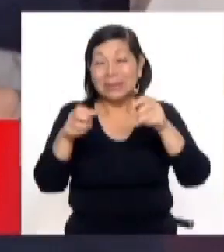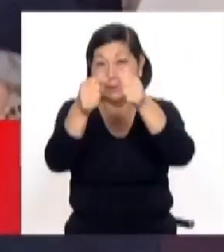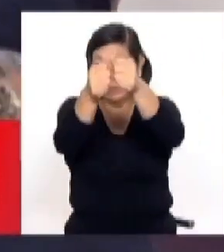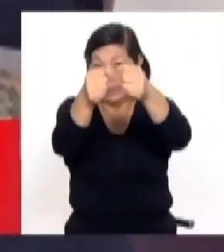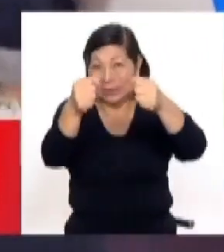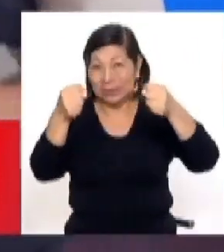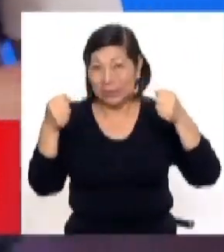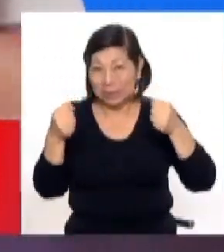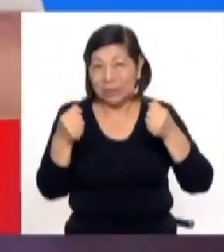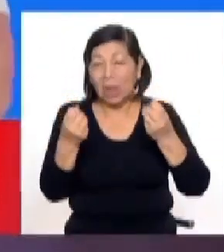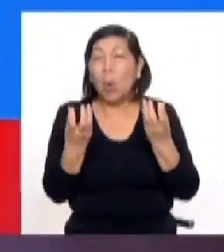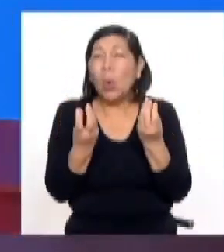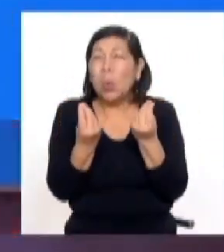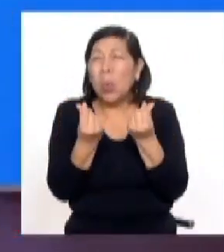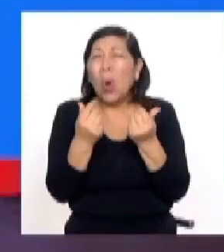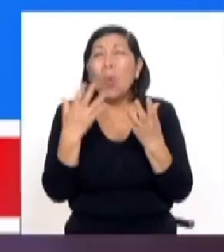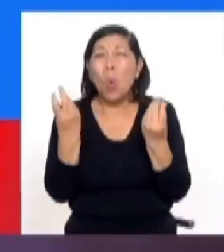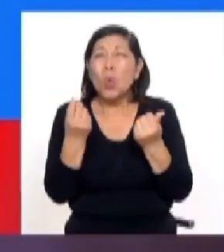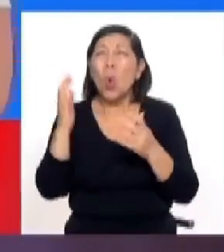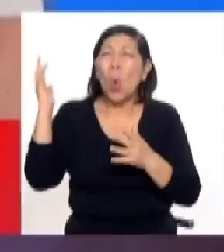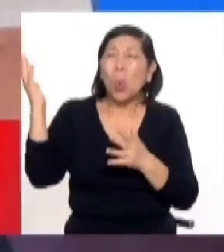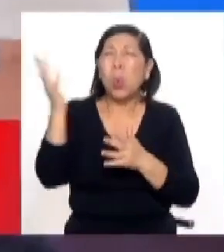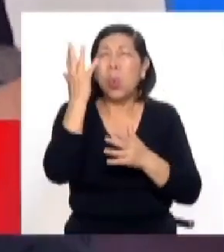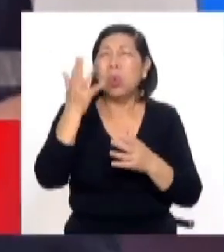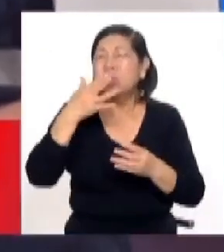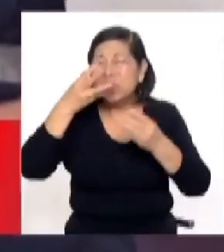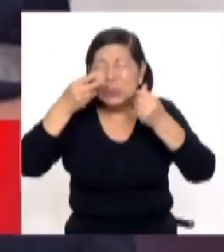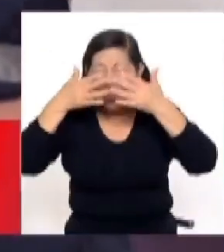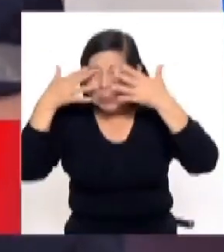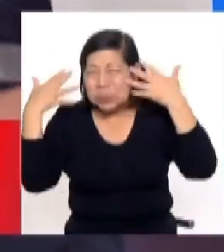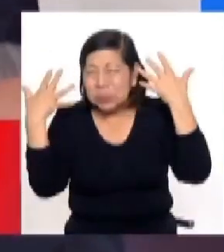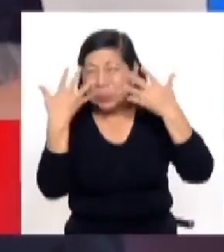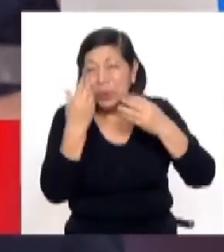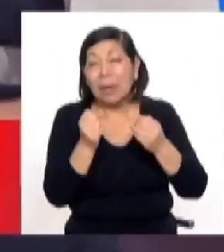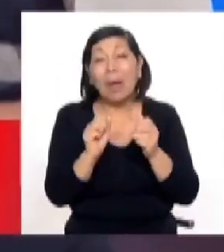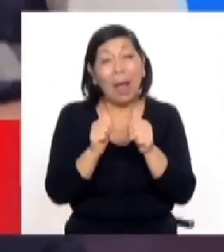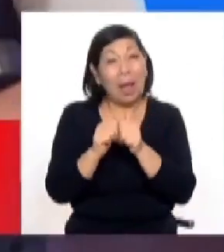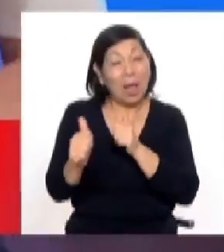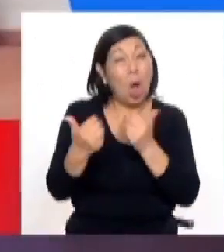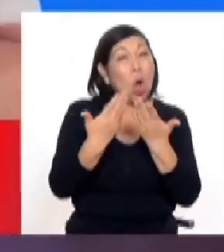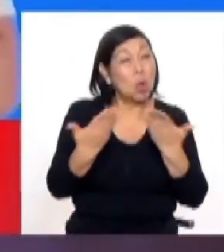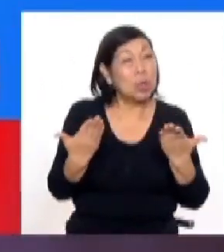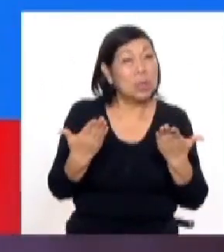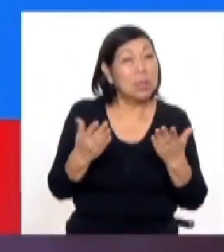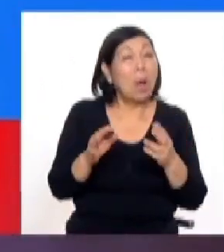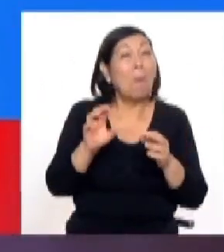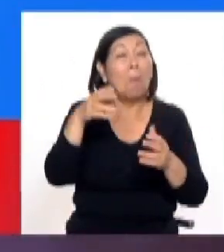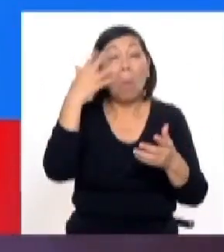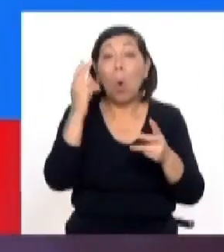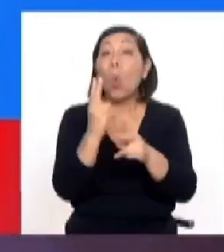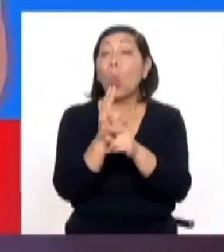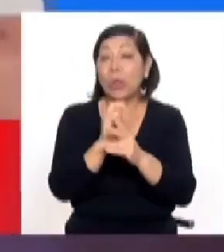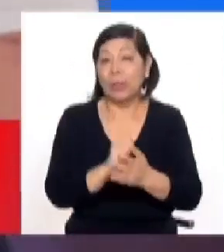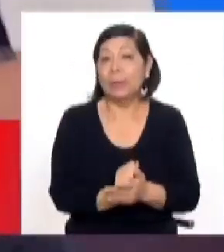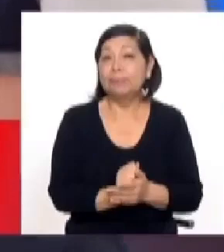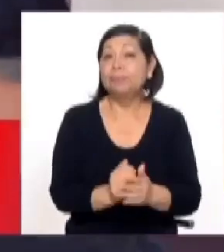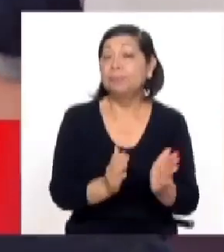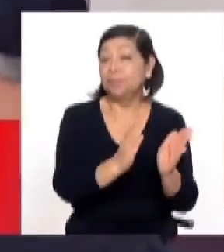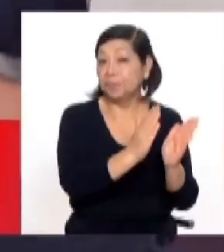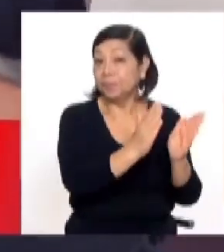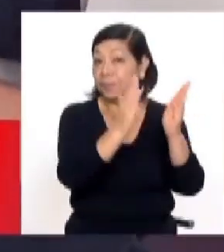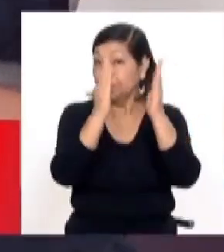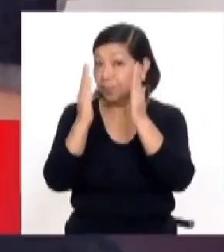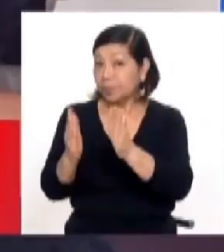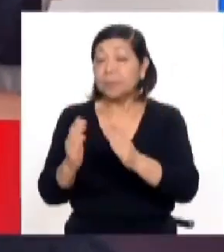debido al levantamiento de puebo y arena como los menciono principalmente en la costa central también alejarse de objetos que puedan desprenderse pasamos a nuestro siguiente